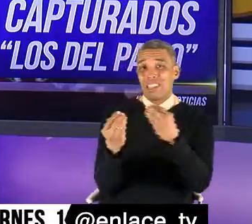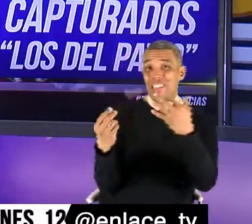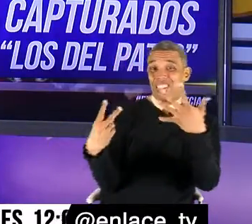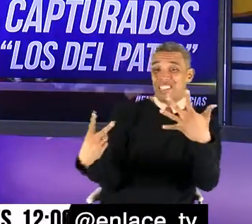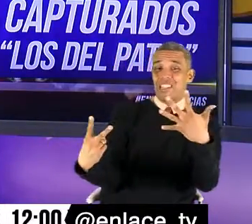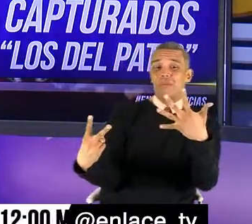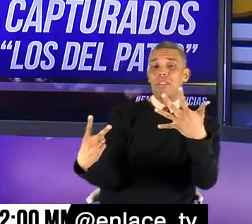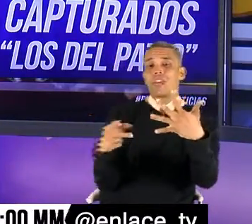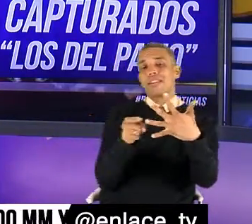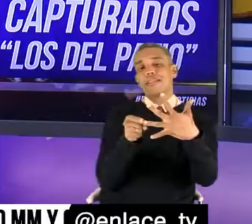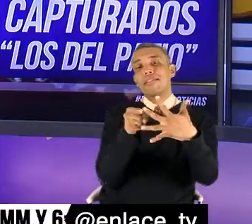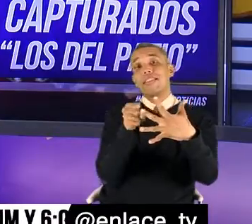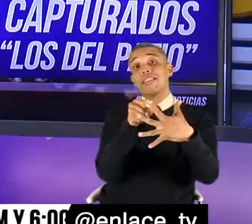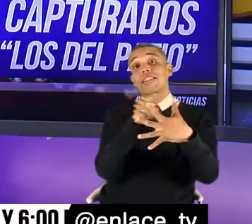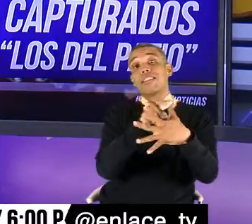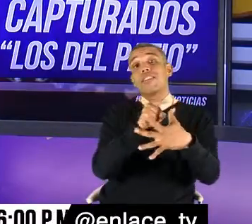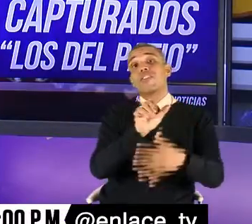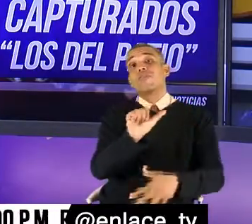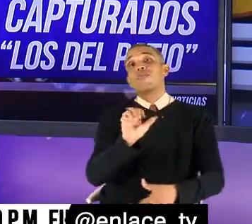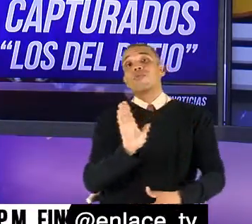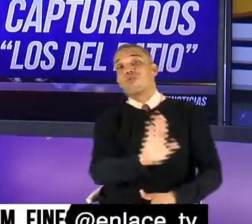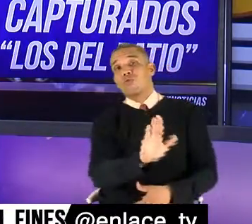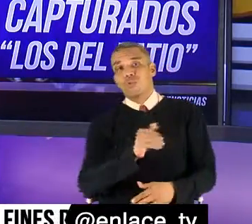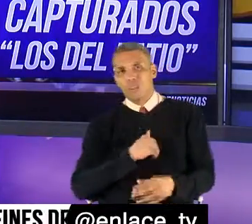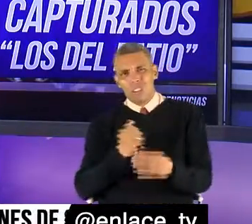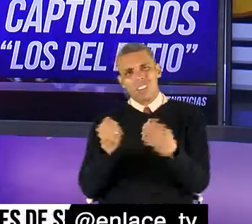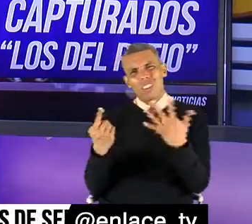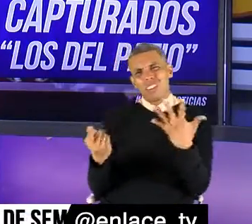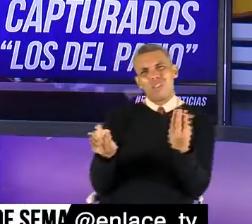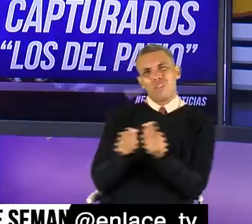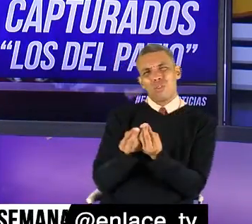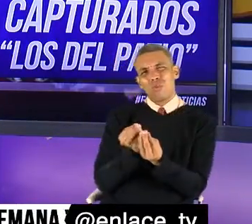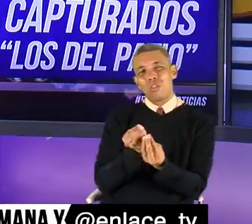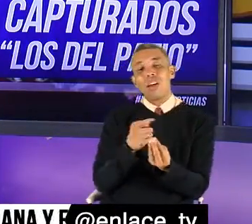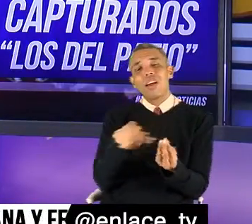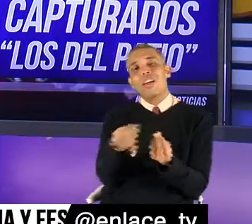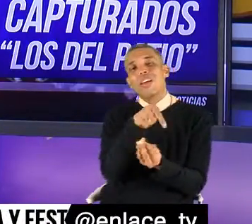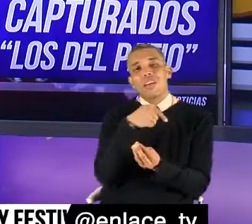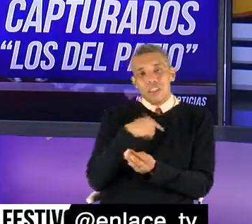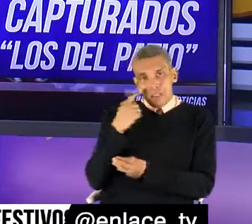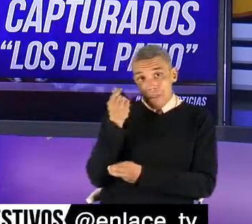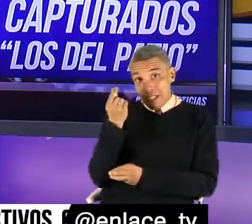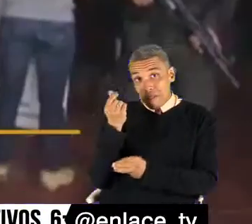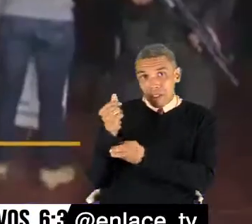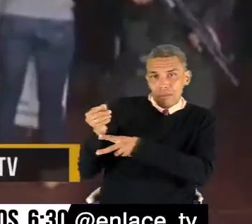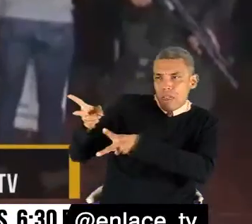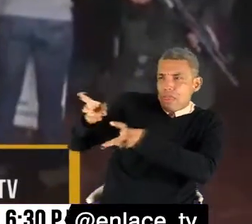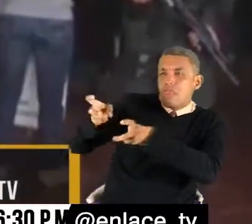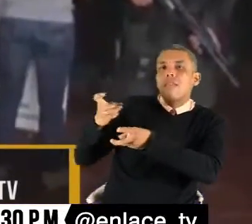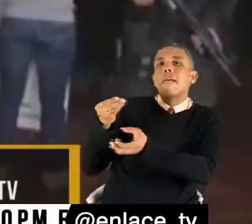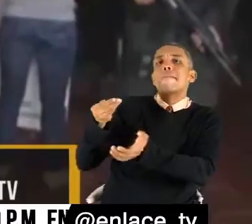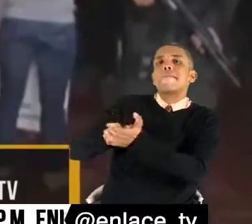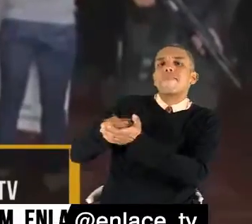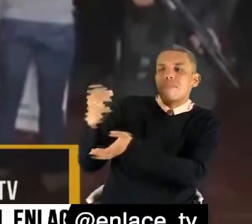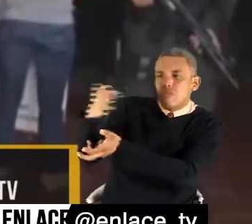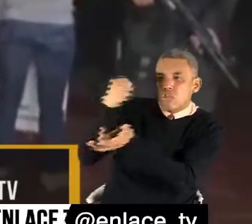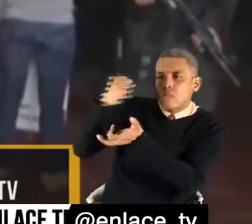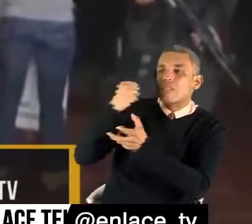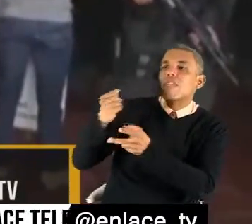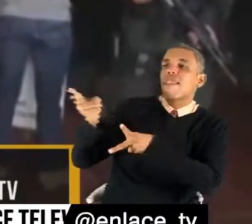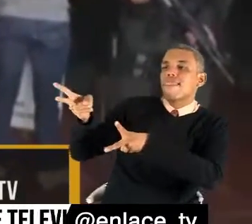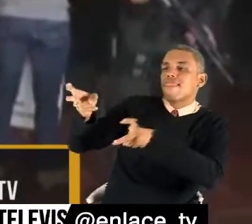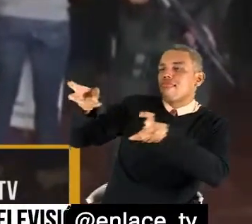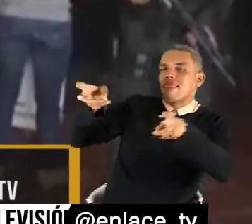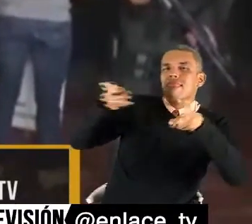grupo ilegal se dedicaba a la extorsión desde diferentes centros carcelarios del país. Según las autoridades, los miembros del grupo